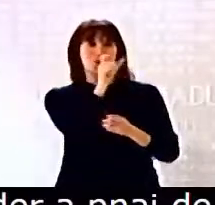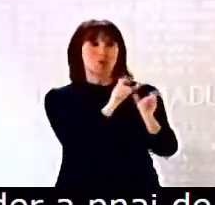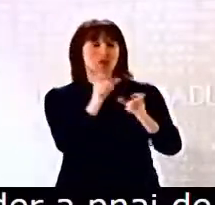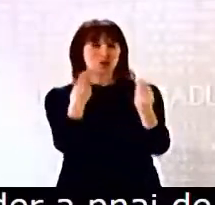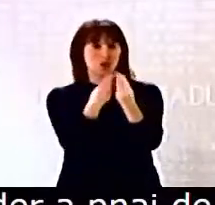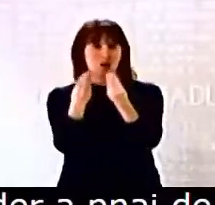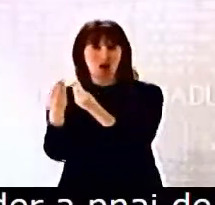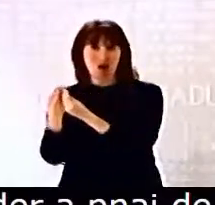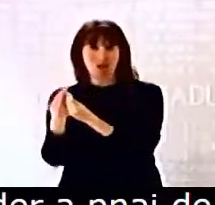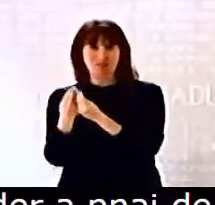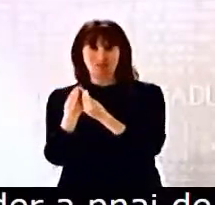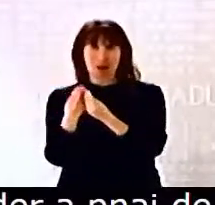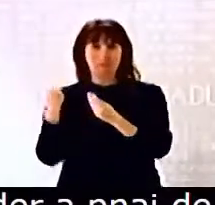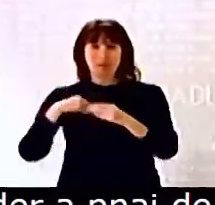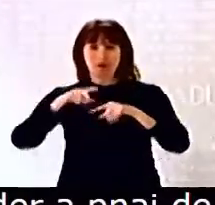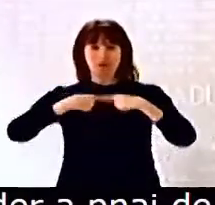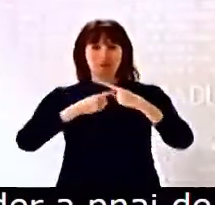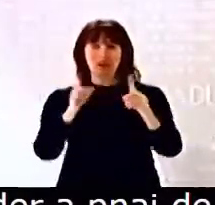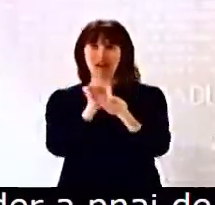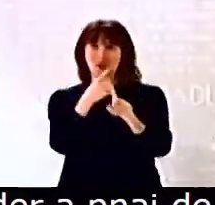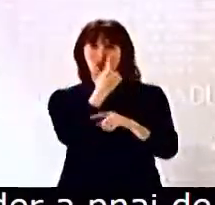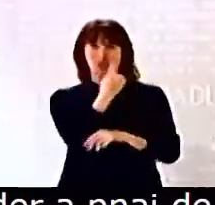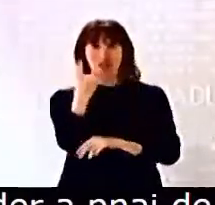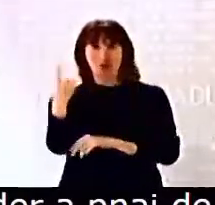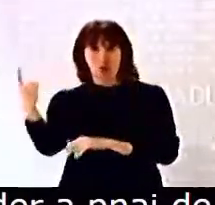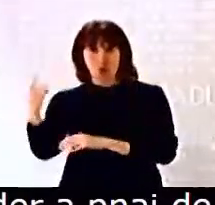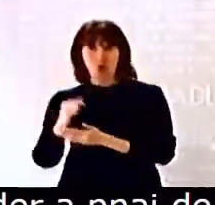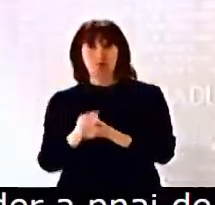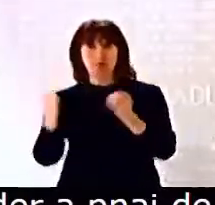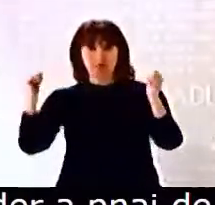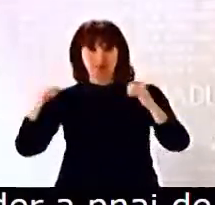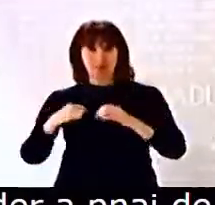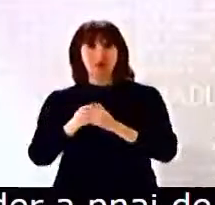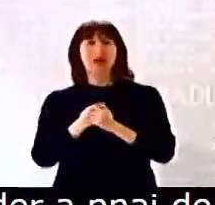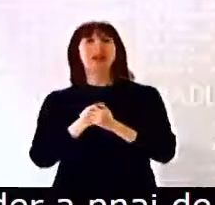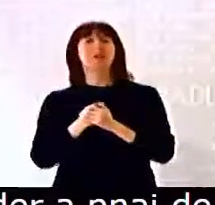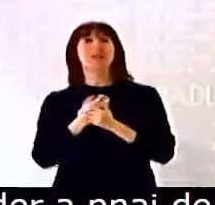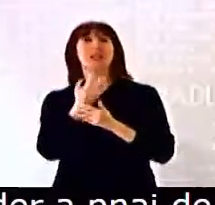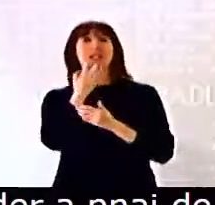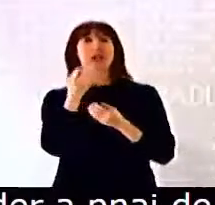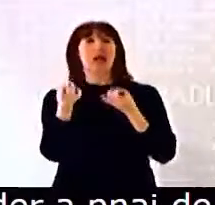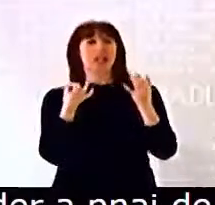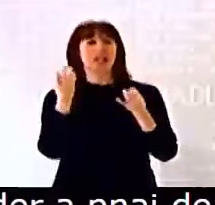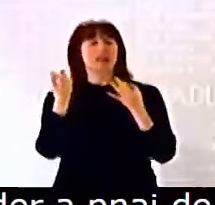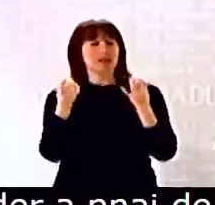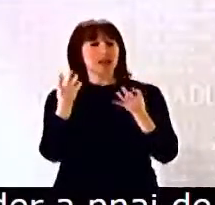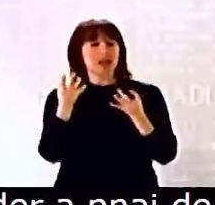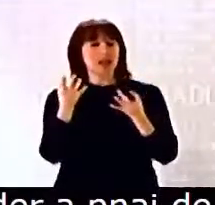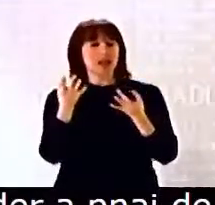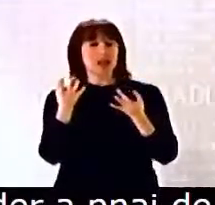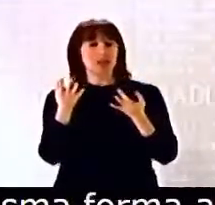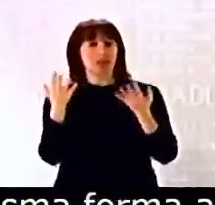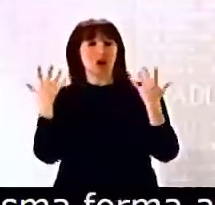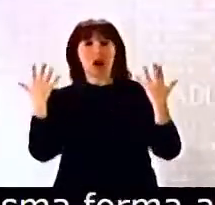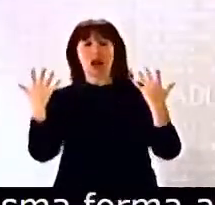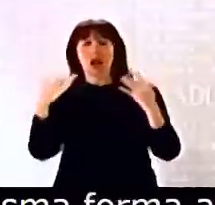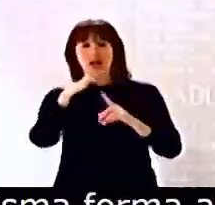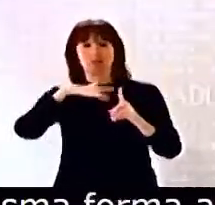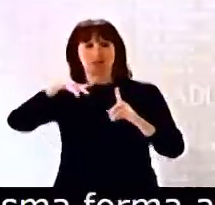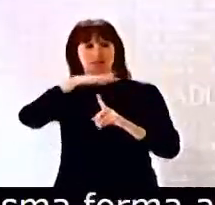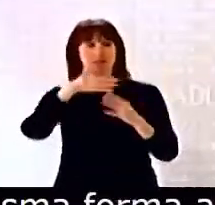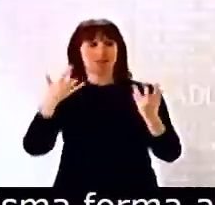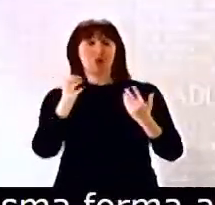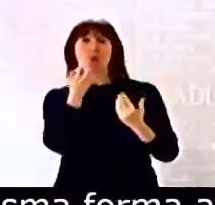De la misma forma, al producirse la actividad comercial al aire libre, como es el caso